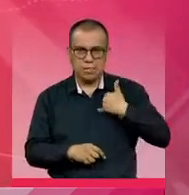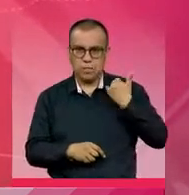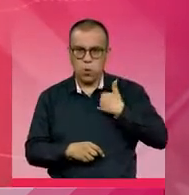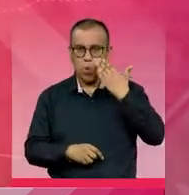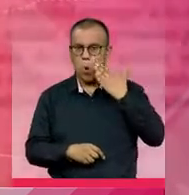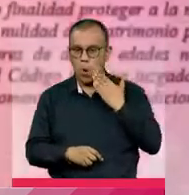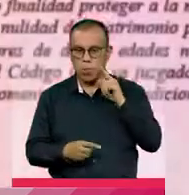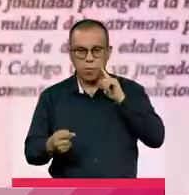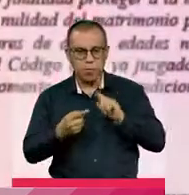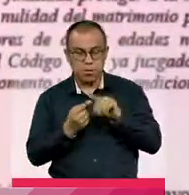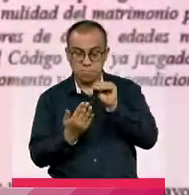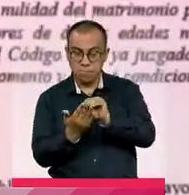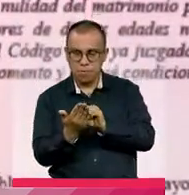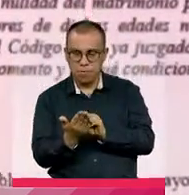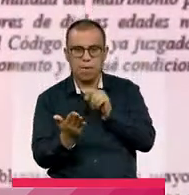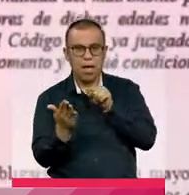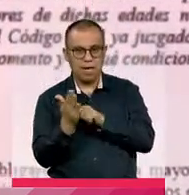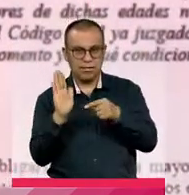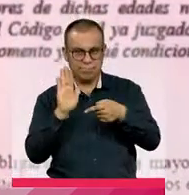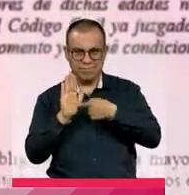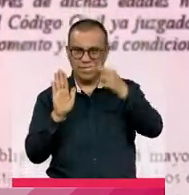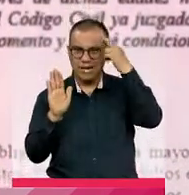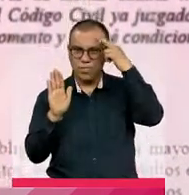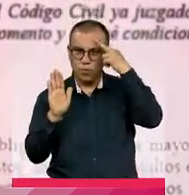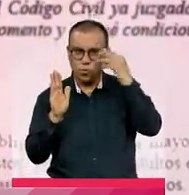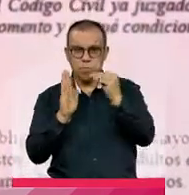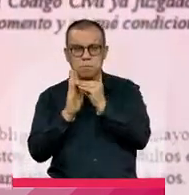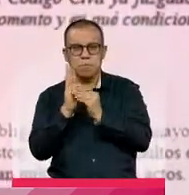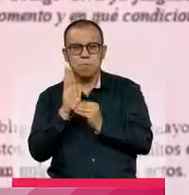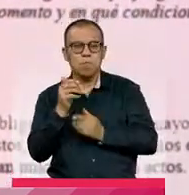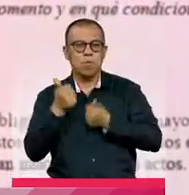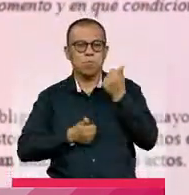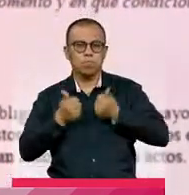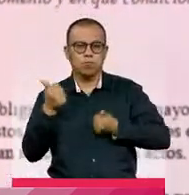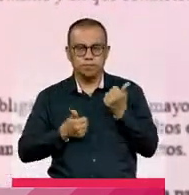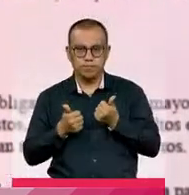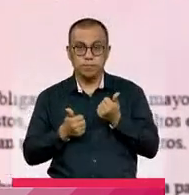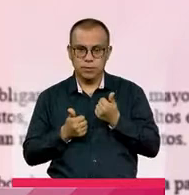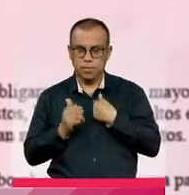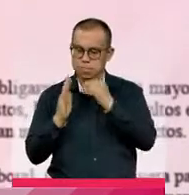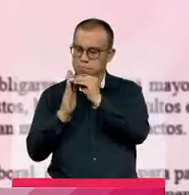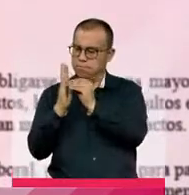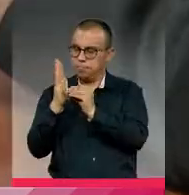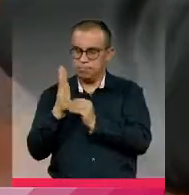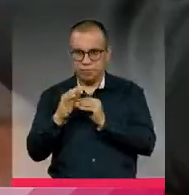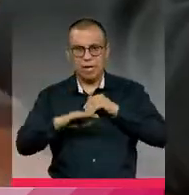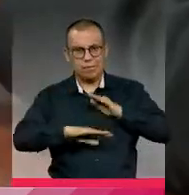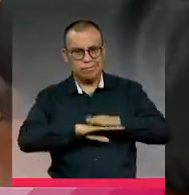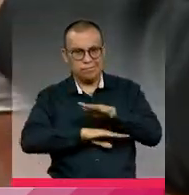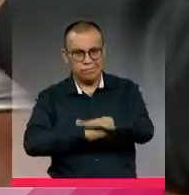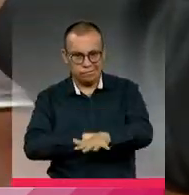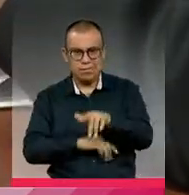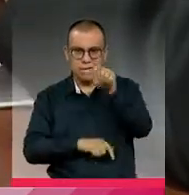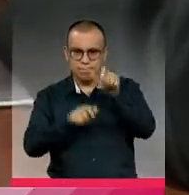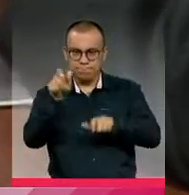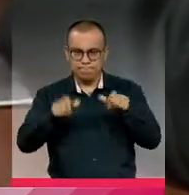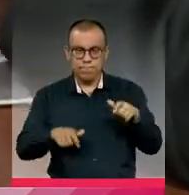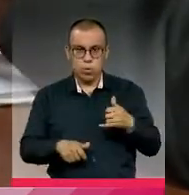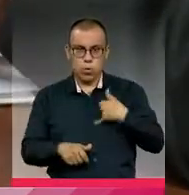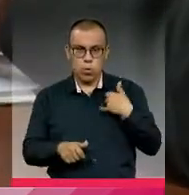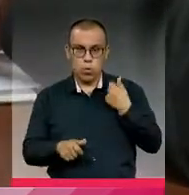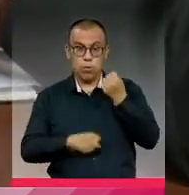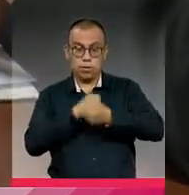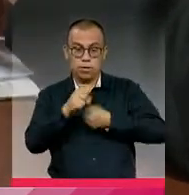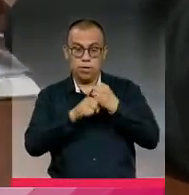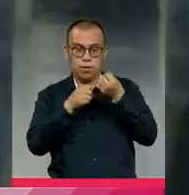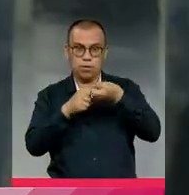adolescentes. Dentro de los motivos radicados en la Secretaría del Senado, se encuentran que trae consecuencias negativas para los menores y